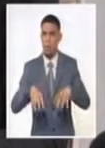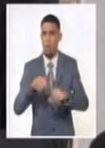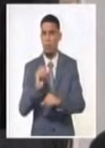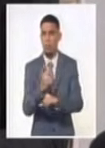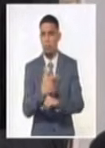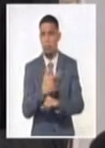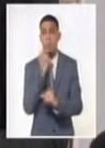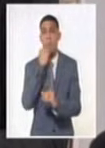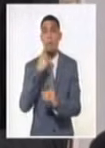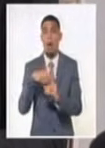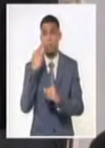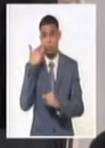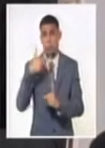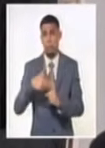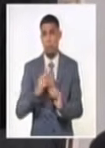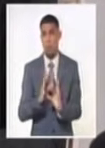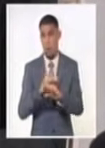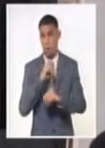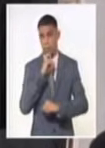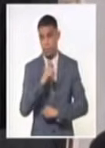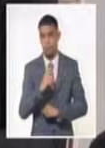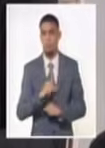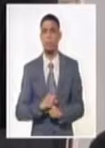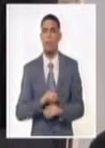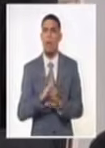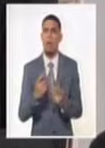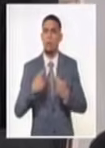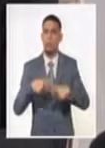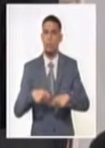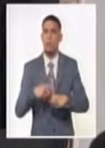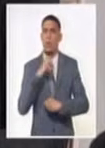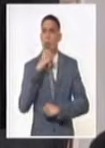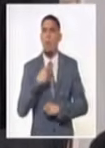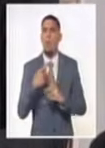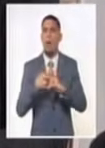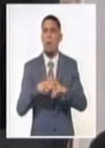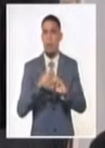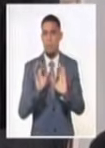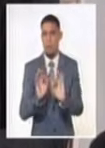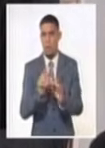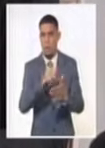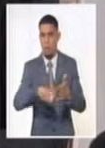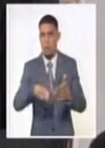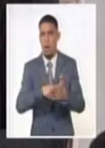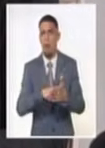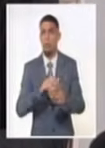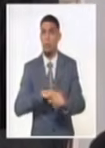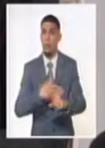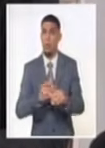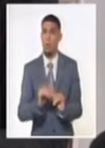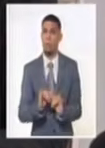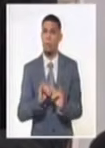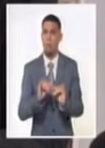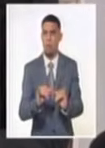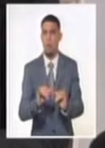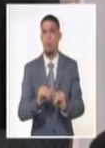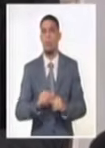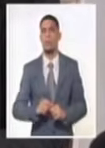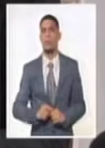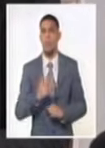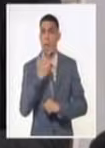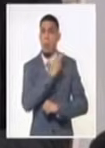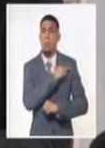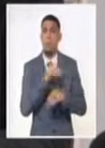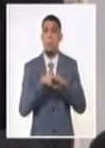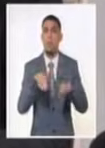combustibles, bueno, se ha decidido, ¿no?, actualizar esas medidas, que es lo que se va a informar ahora próximamente por los ministros.